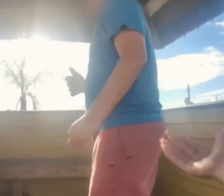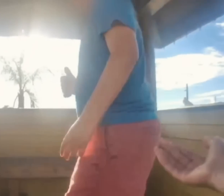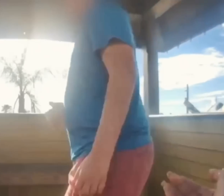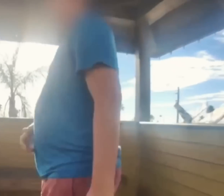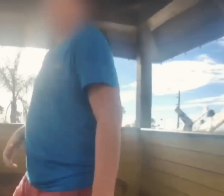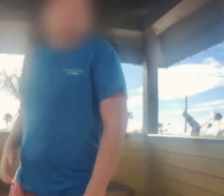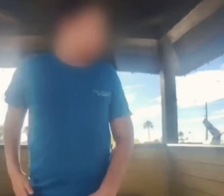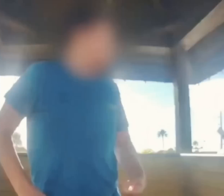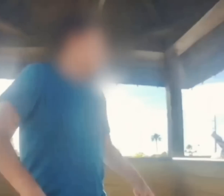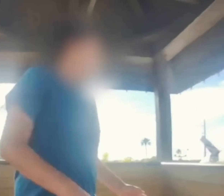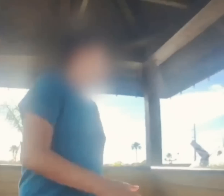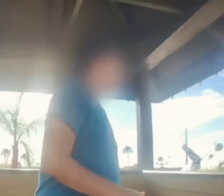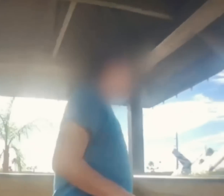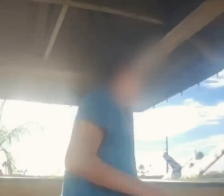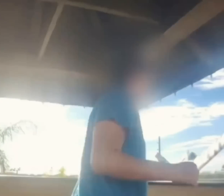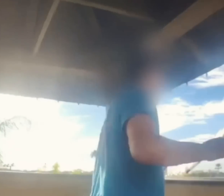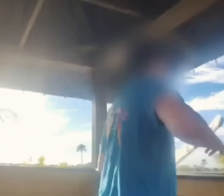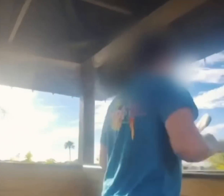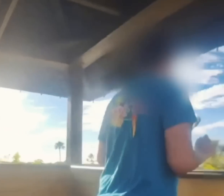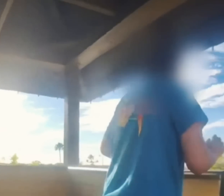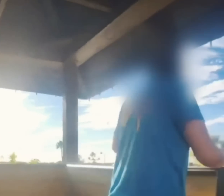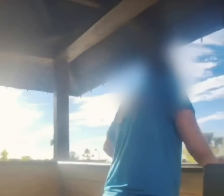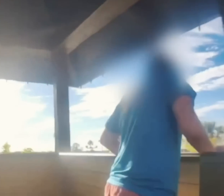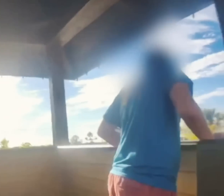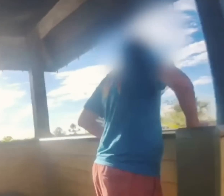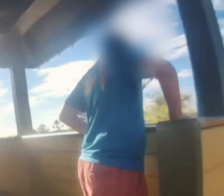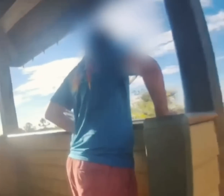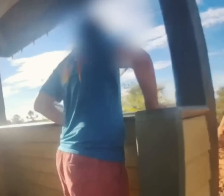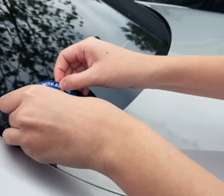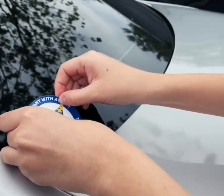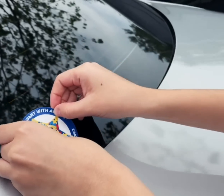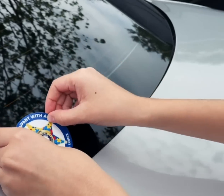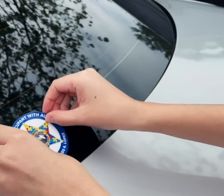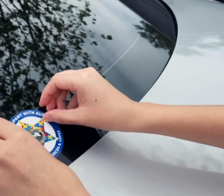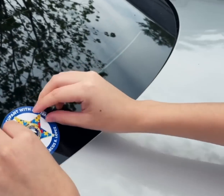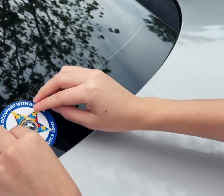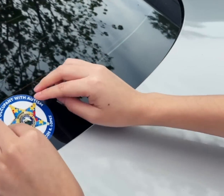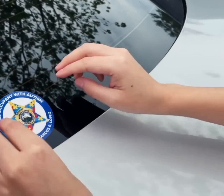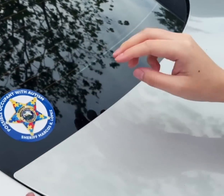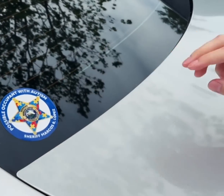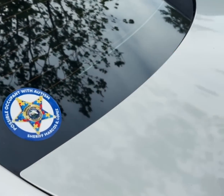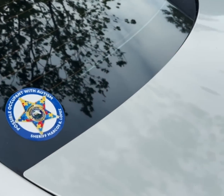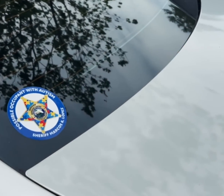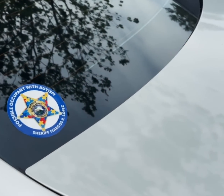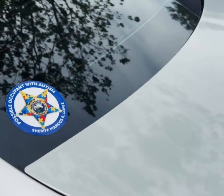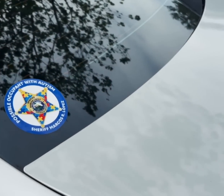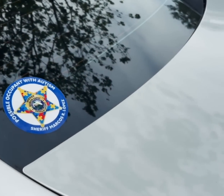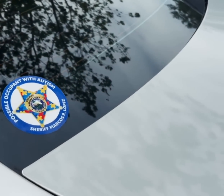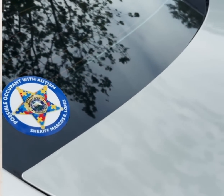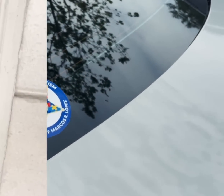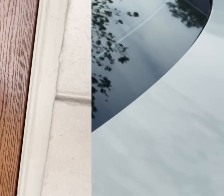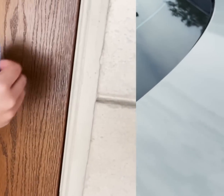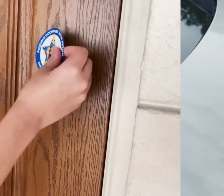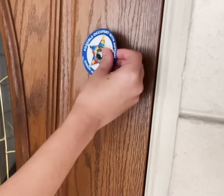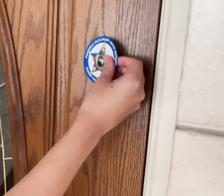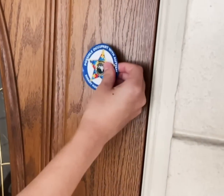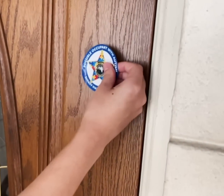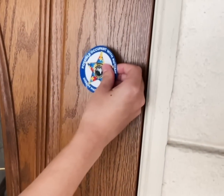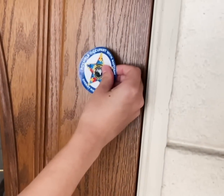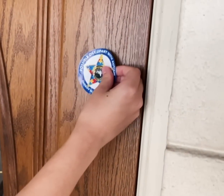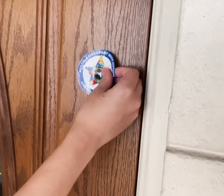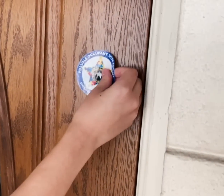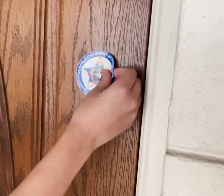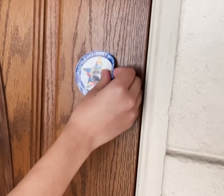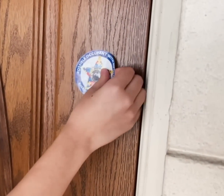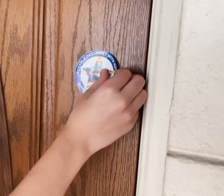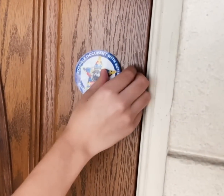correctamente con nuestros ciudadanos con autismo. Hemos además incorporado una calcomanía de